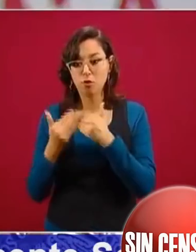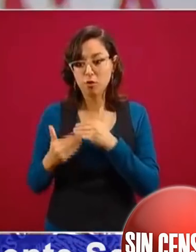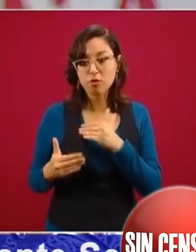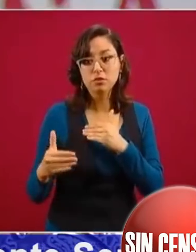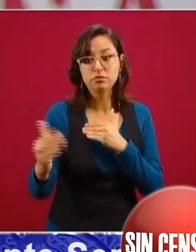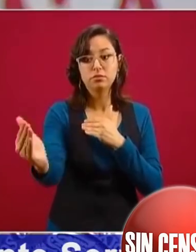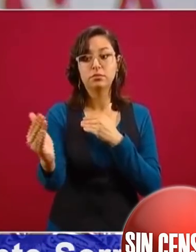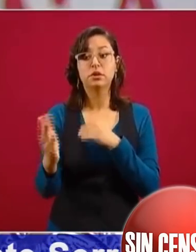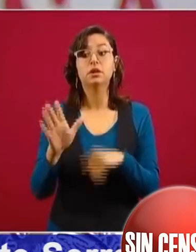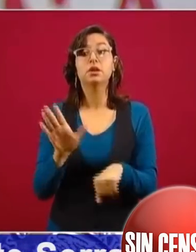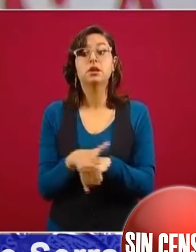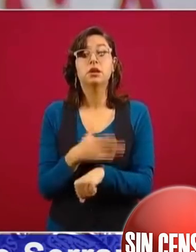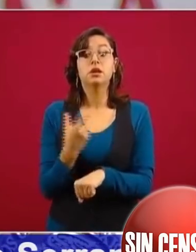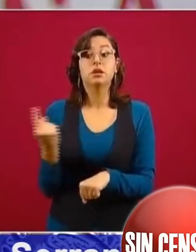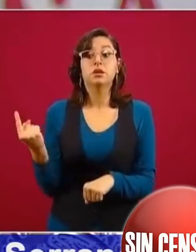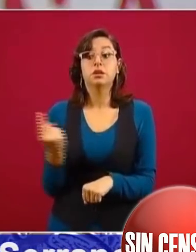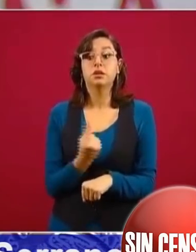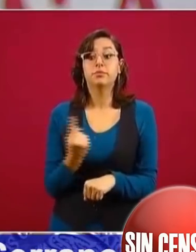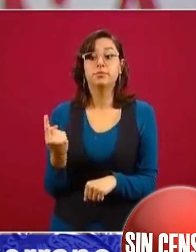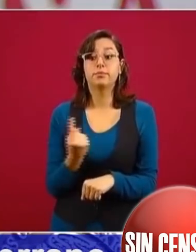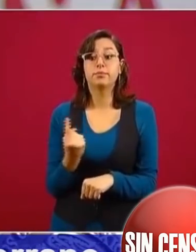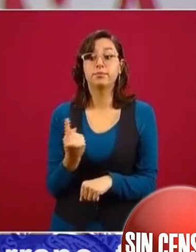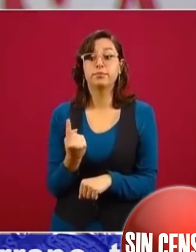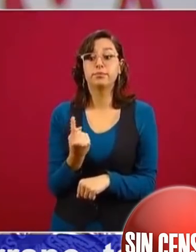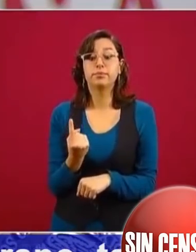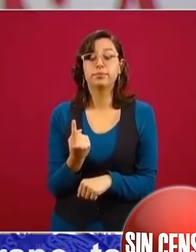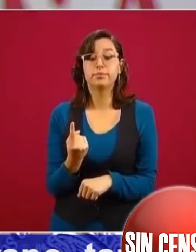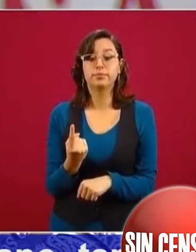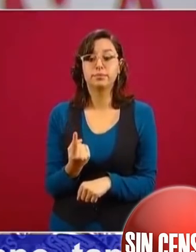porque lo que estamos